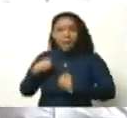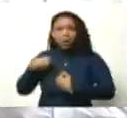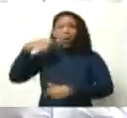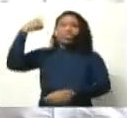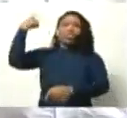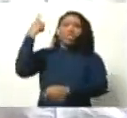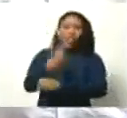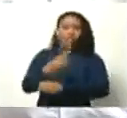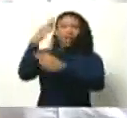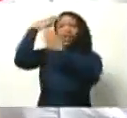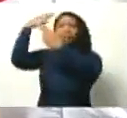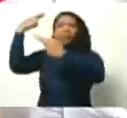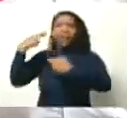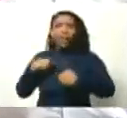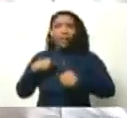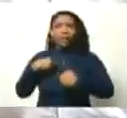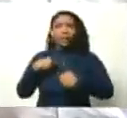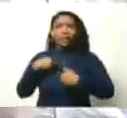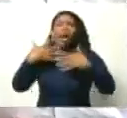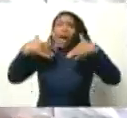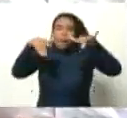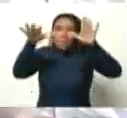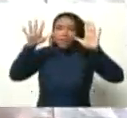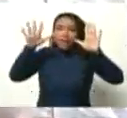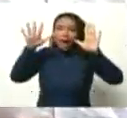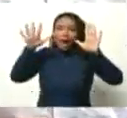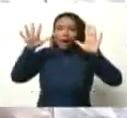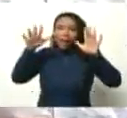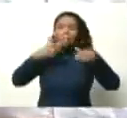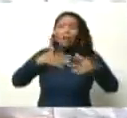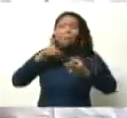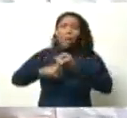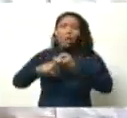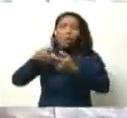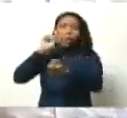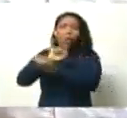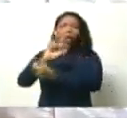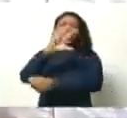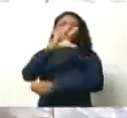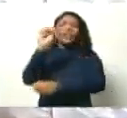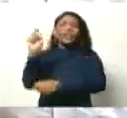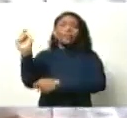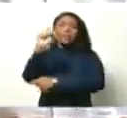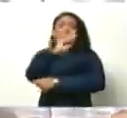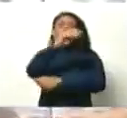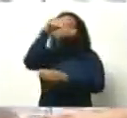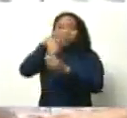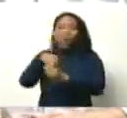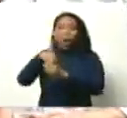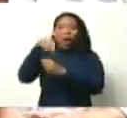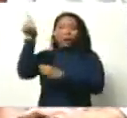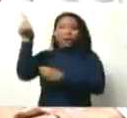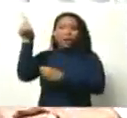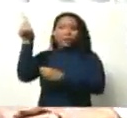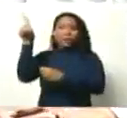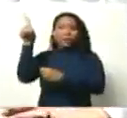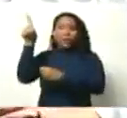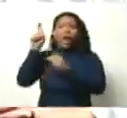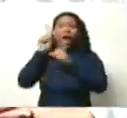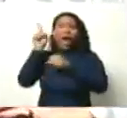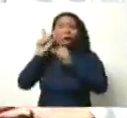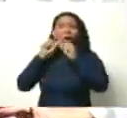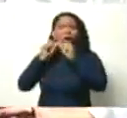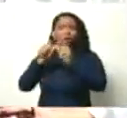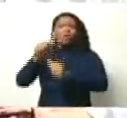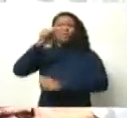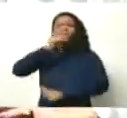ser respetada. Y que a pesar de que Alex se lleve 30 meses secuestrado, él sigue resistiendo,